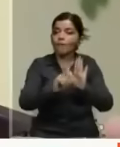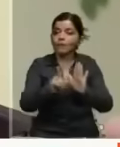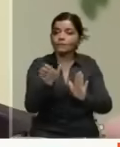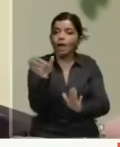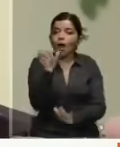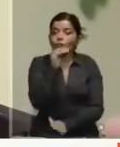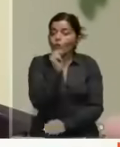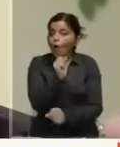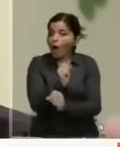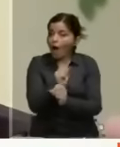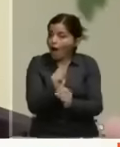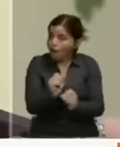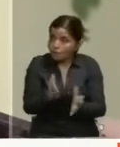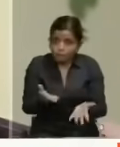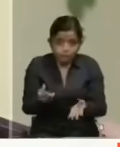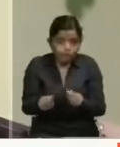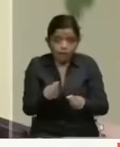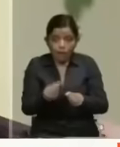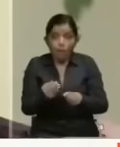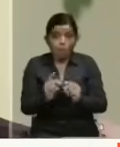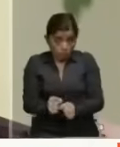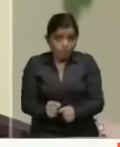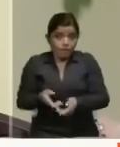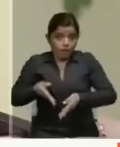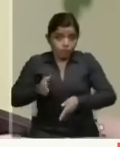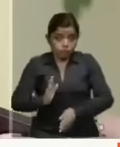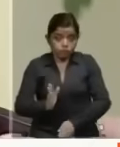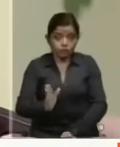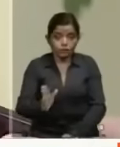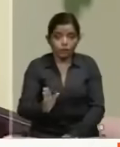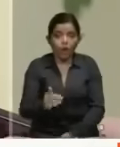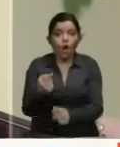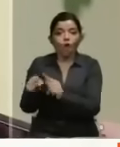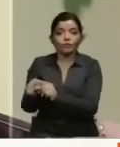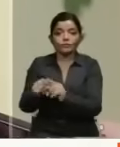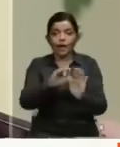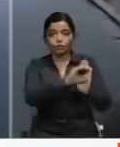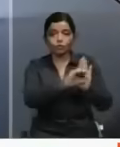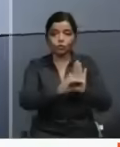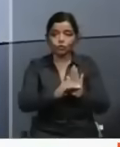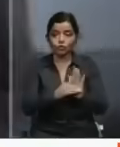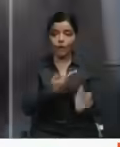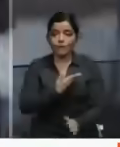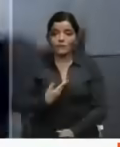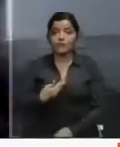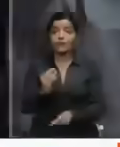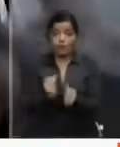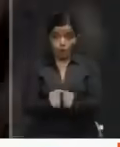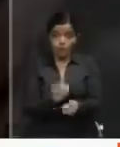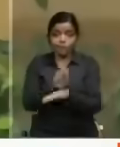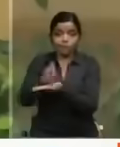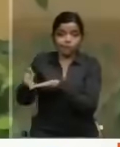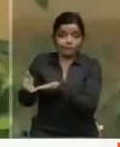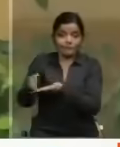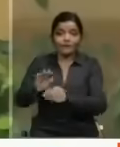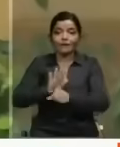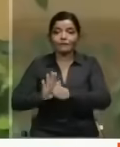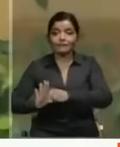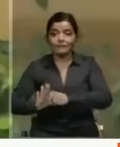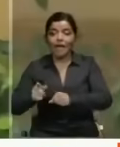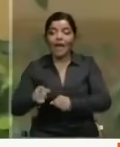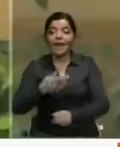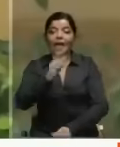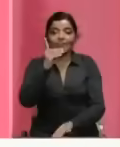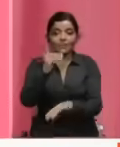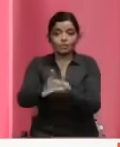no existe imposibilidad. Otra cosa distinta son la atribución constitucional que pudiera ejercer el presidente. La decisión que tiene que tomar el gobierno